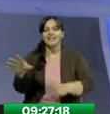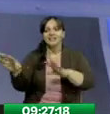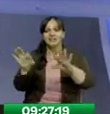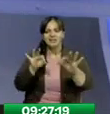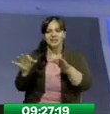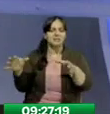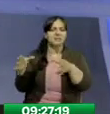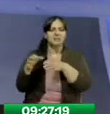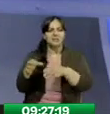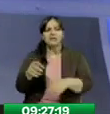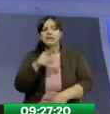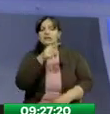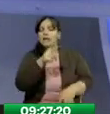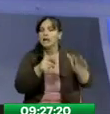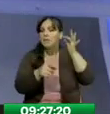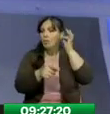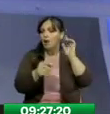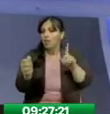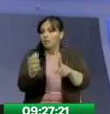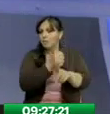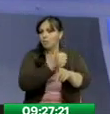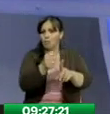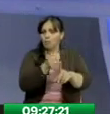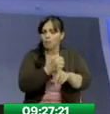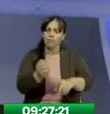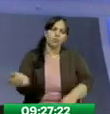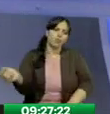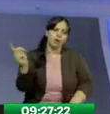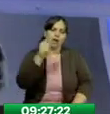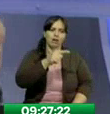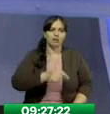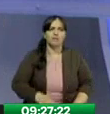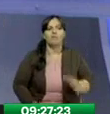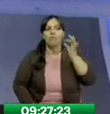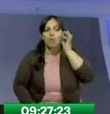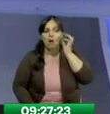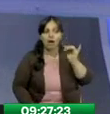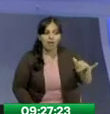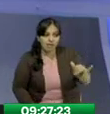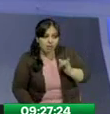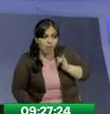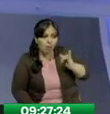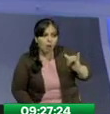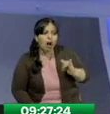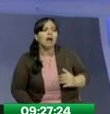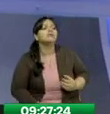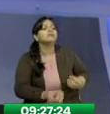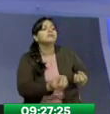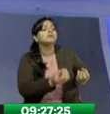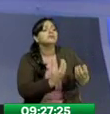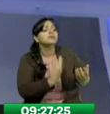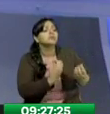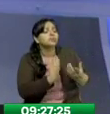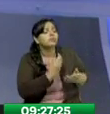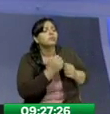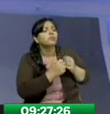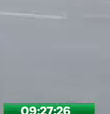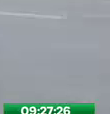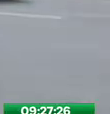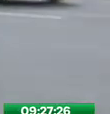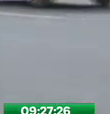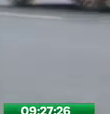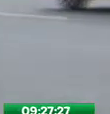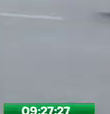o violencia intrafamiliar porque la mujer se identifica con la mujer dice que se le será más fácil decirle lo que le está pasando en este